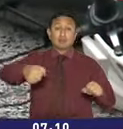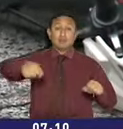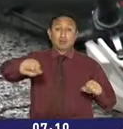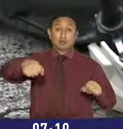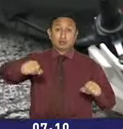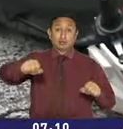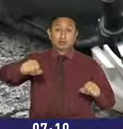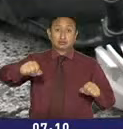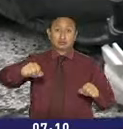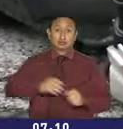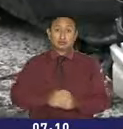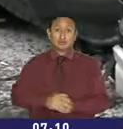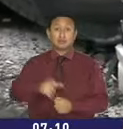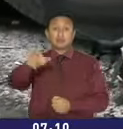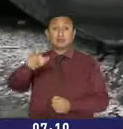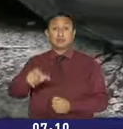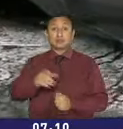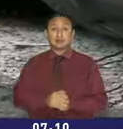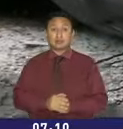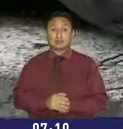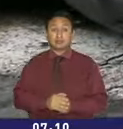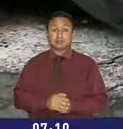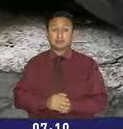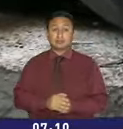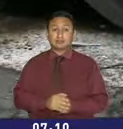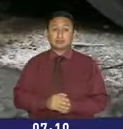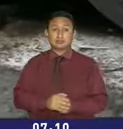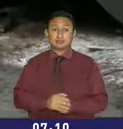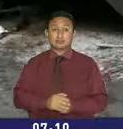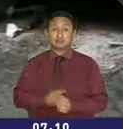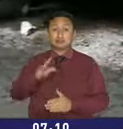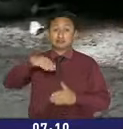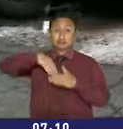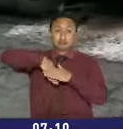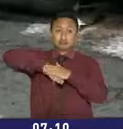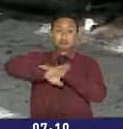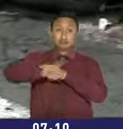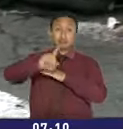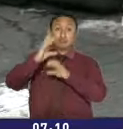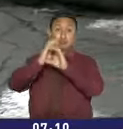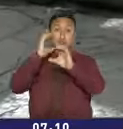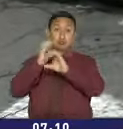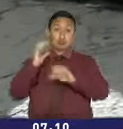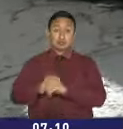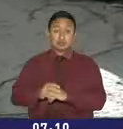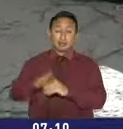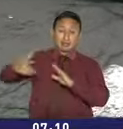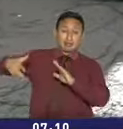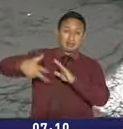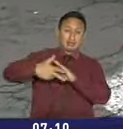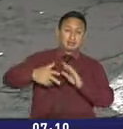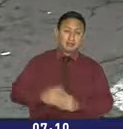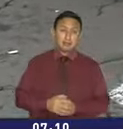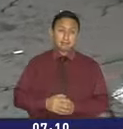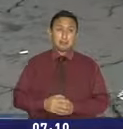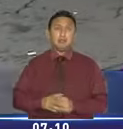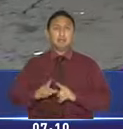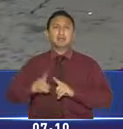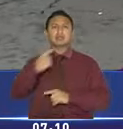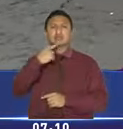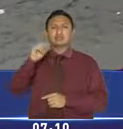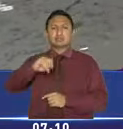Metropolitana de Tránsito realmente metida en una de las llantas de este bus de transporte público. Según nos han comentado, afortunadamente la agente